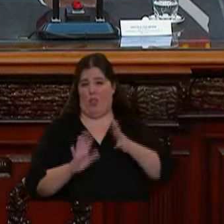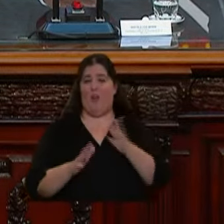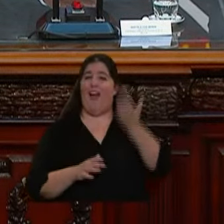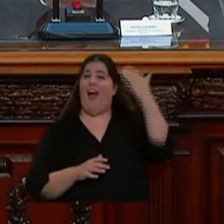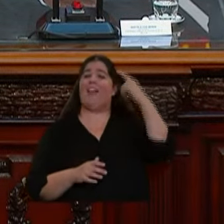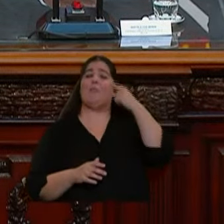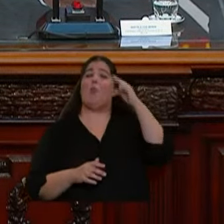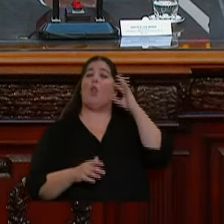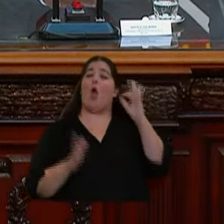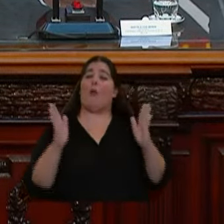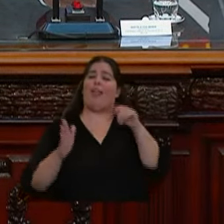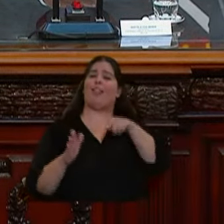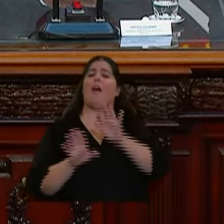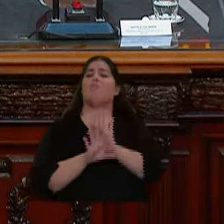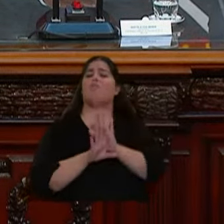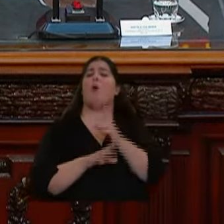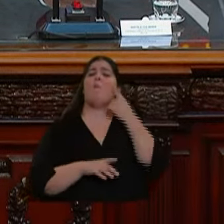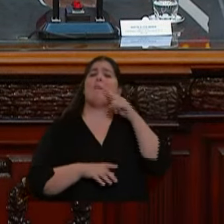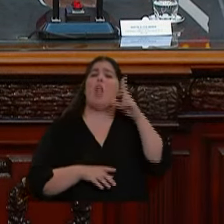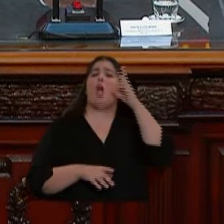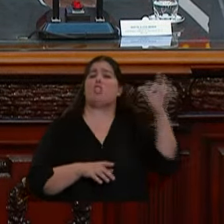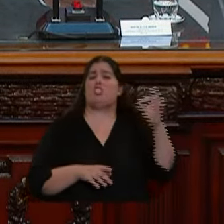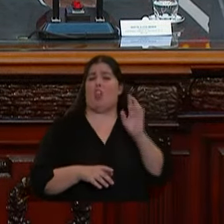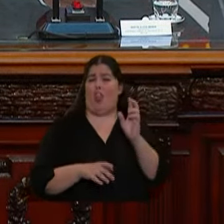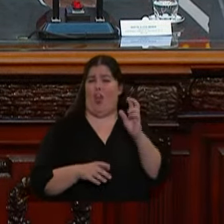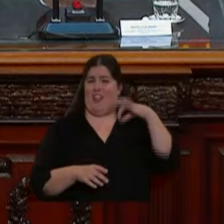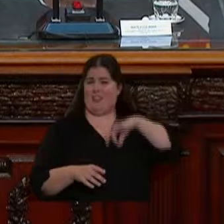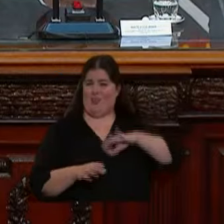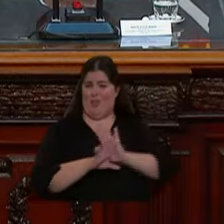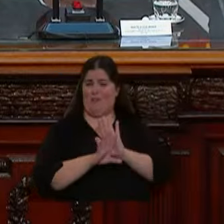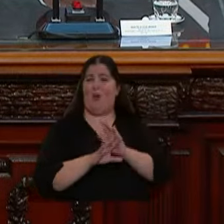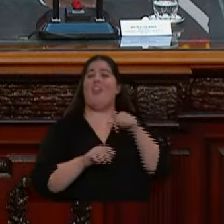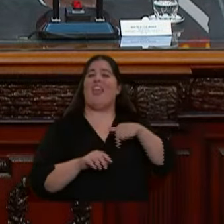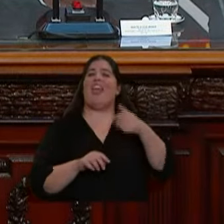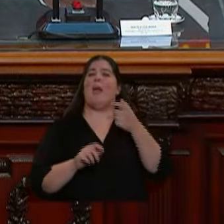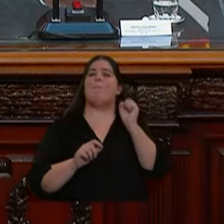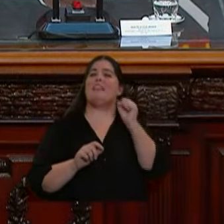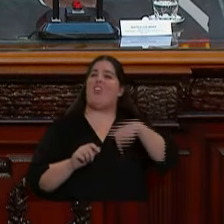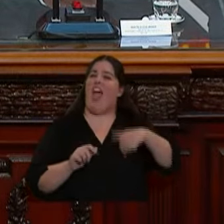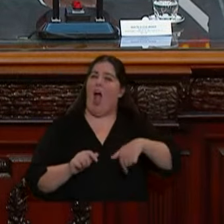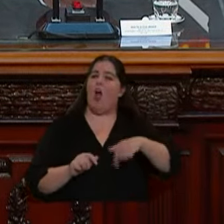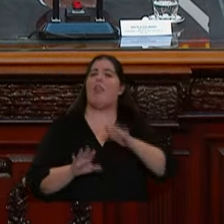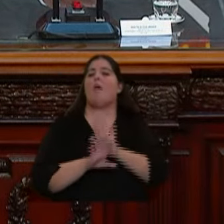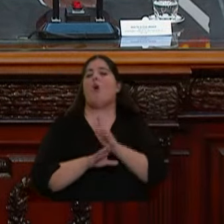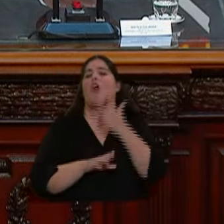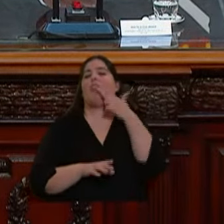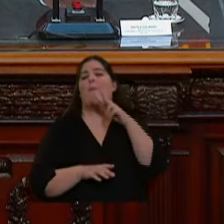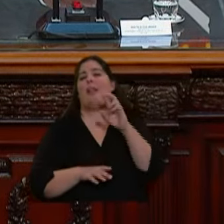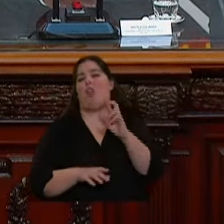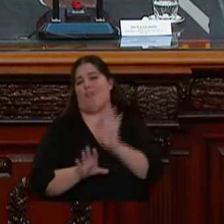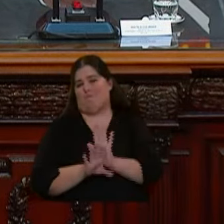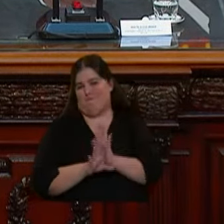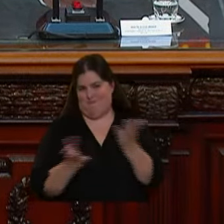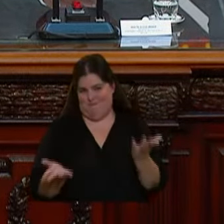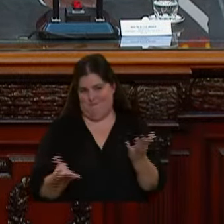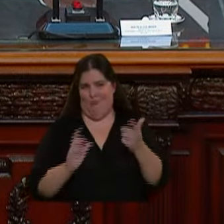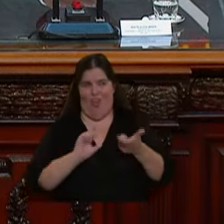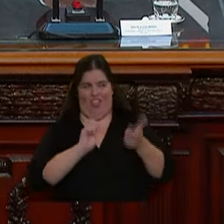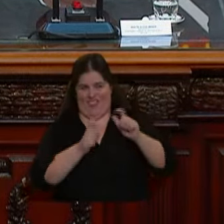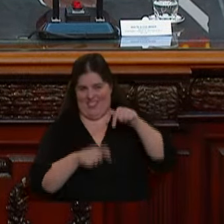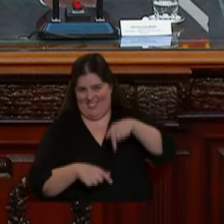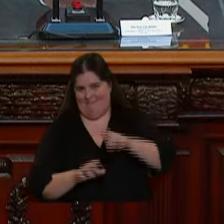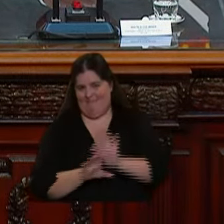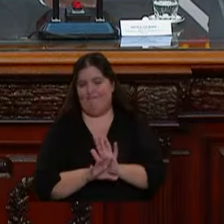los 90 había llegado a los 1.800 dólares, que expresado en moneda de hoy serían 3.000 dólares. Esto es,